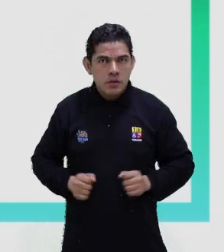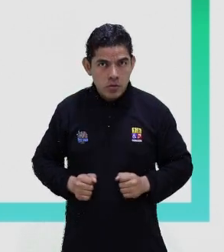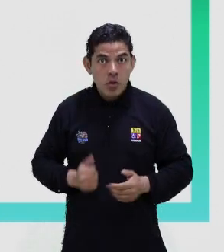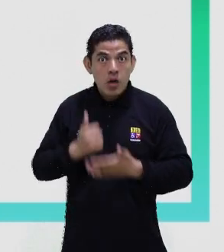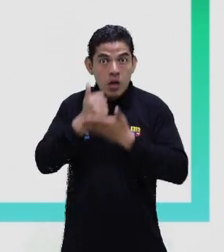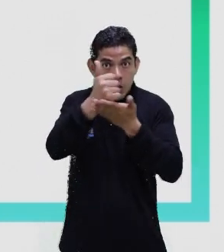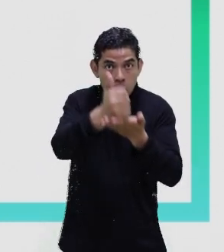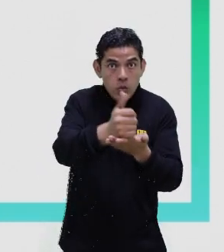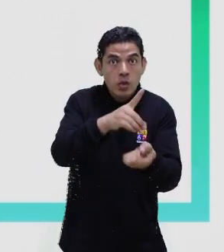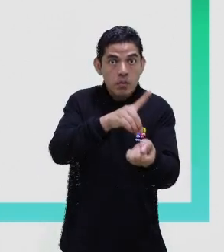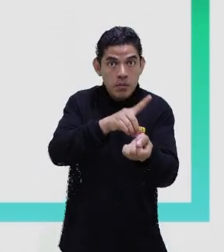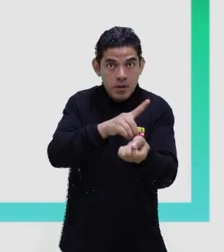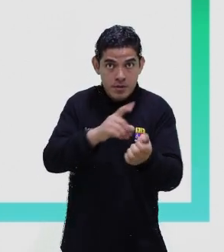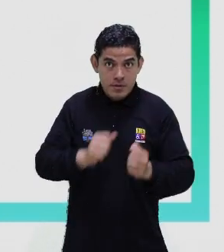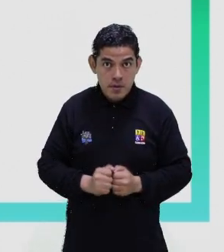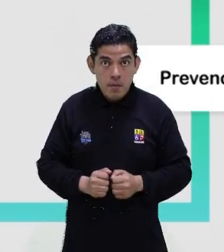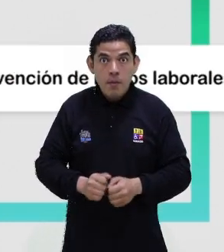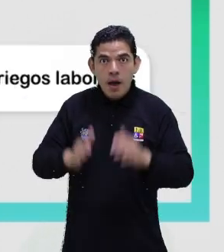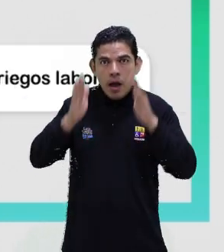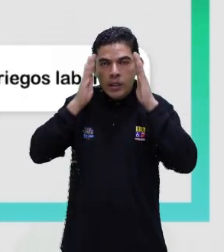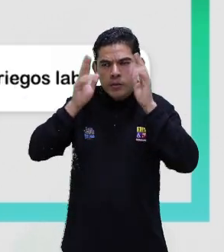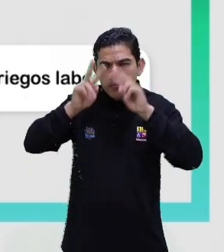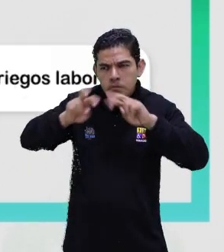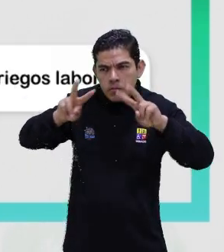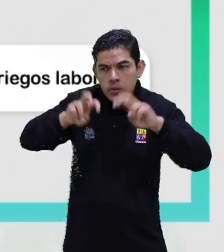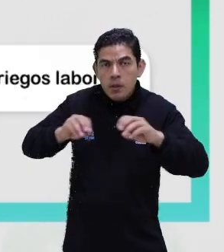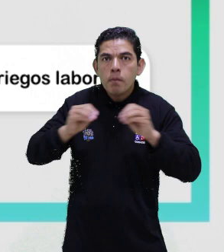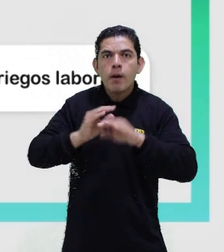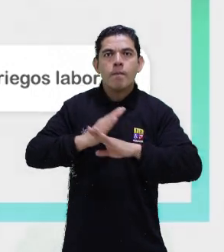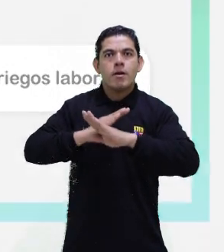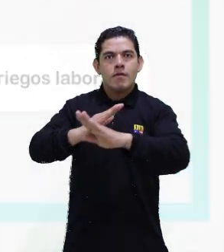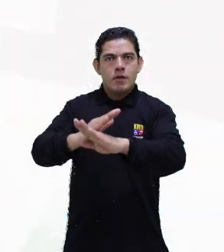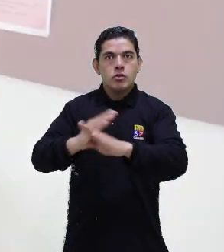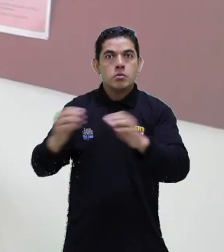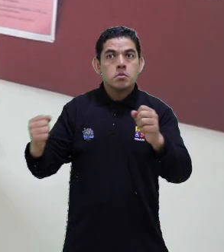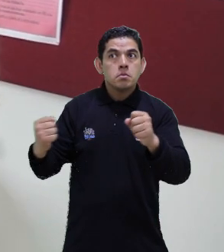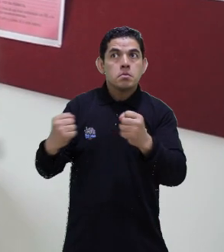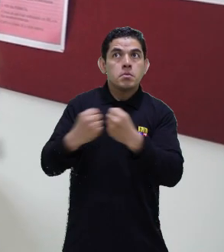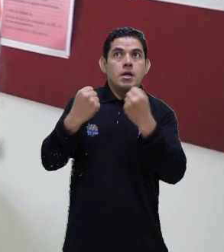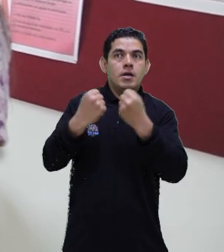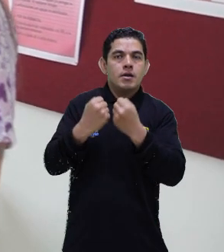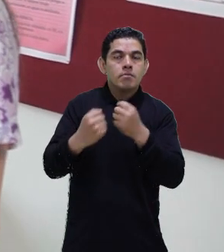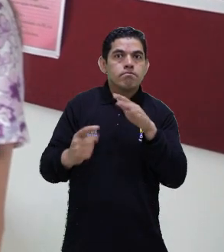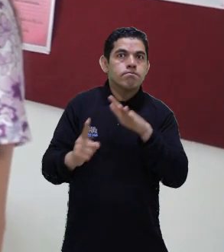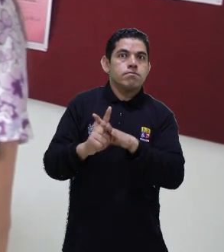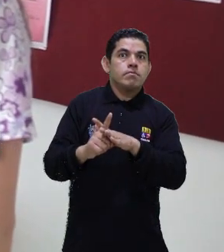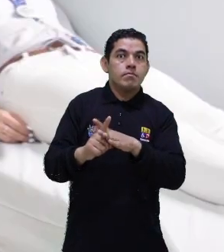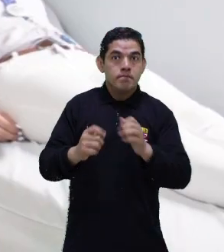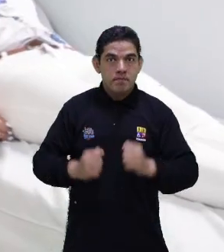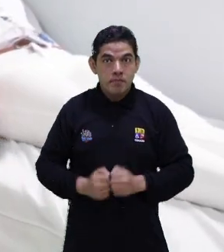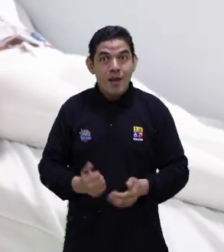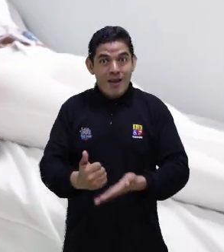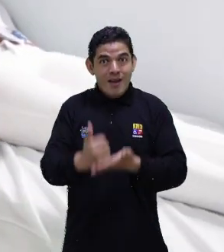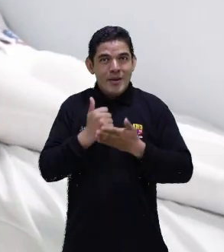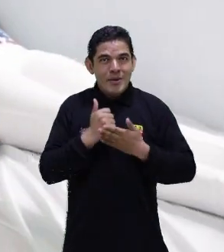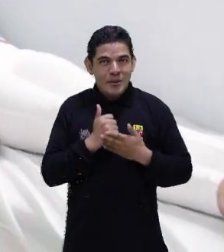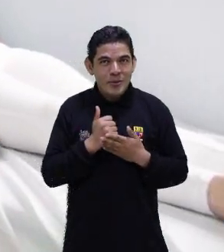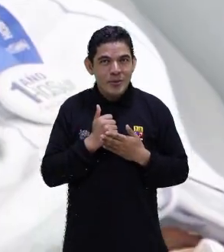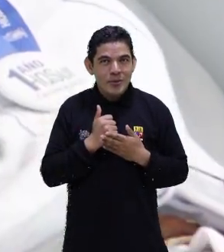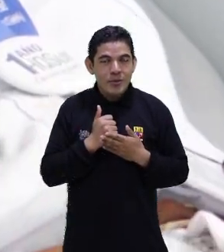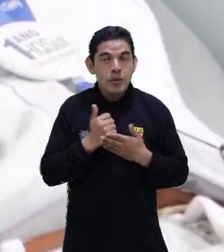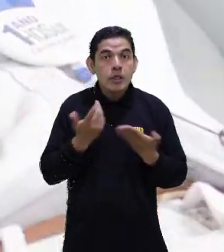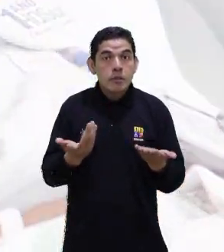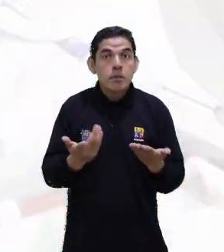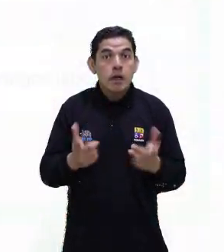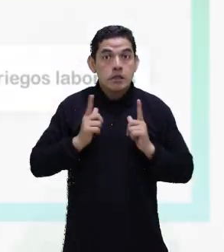asistencia médica, actividad pericial y prevención de riesgos laborales. Los beneficios de tener salud laboral en los